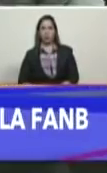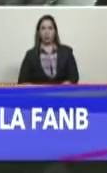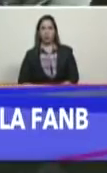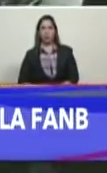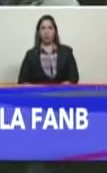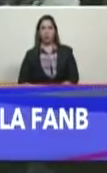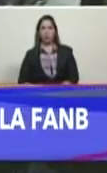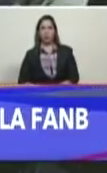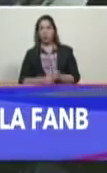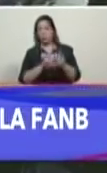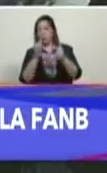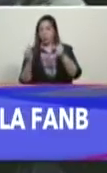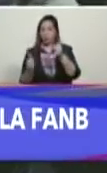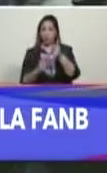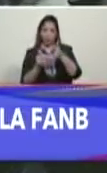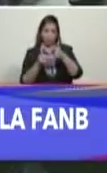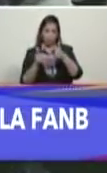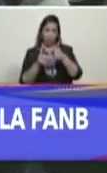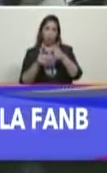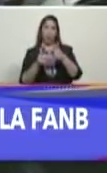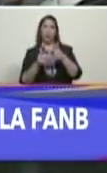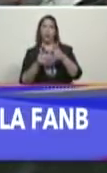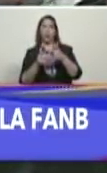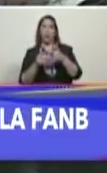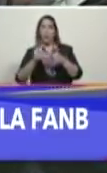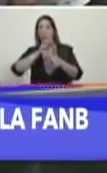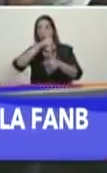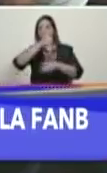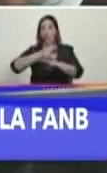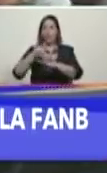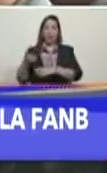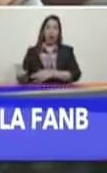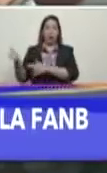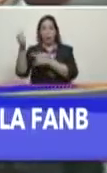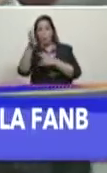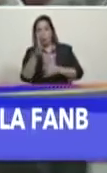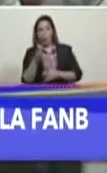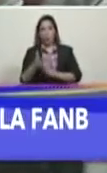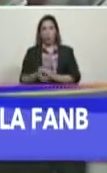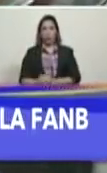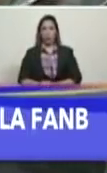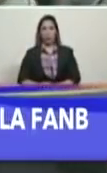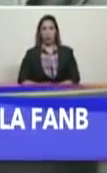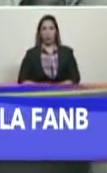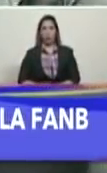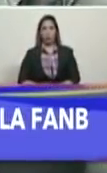Teniente de navío Gómez Duarte, jefe de armamento Papa Oscar XIV.